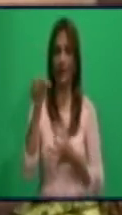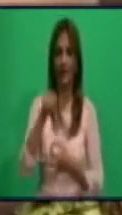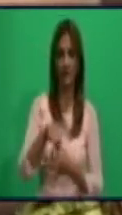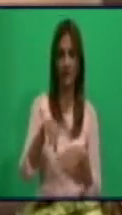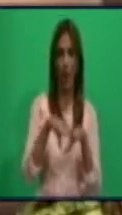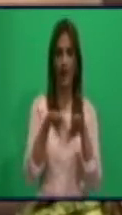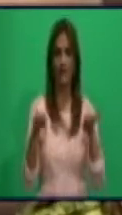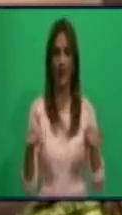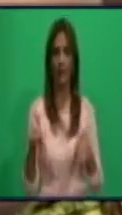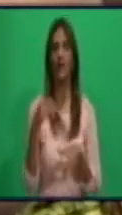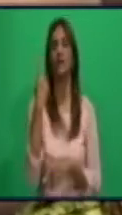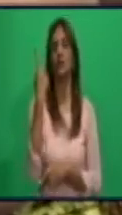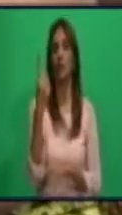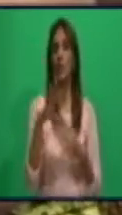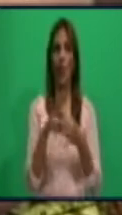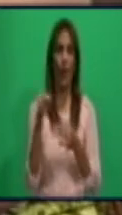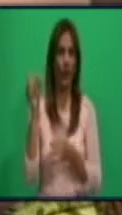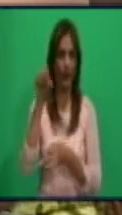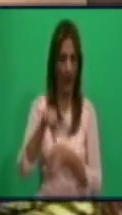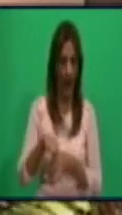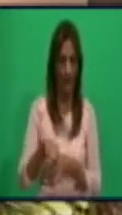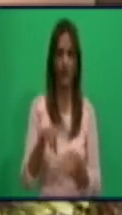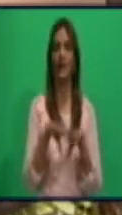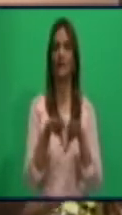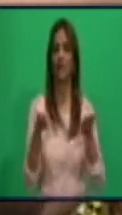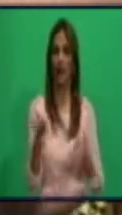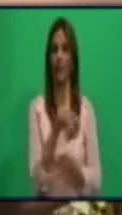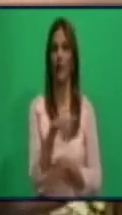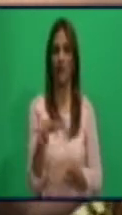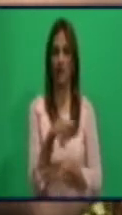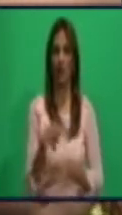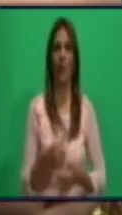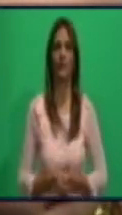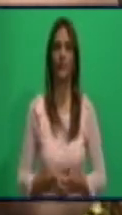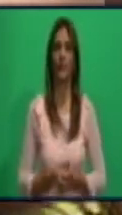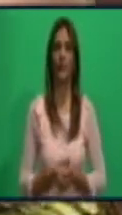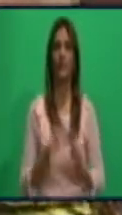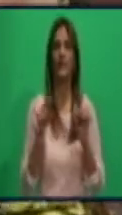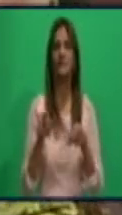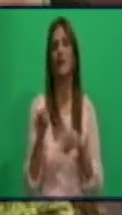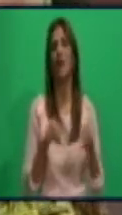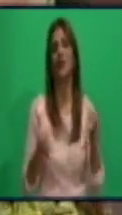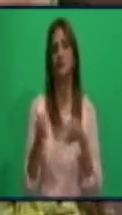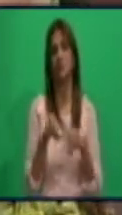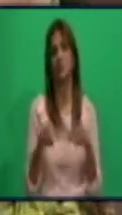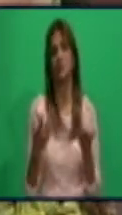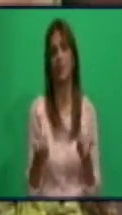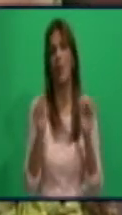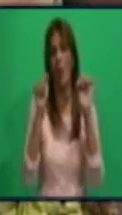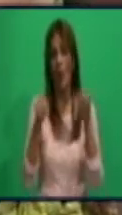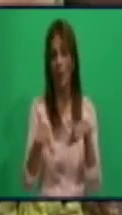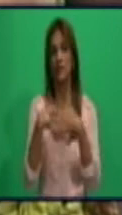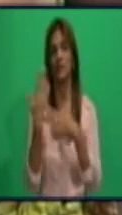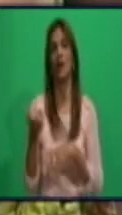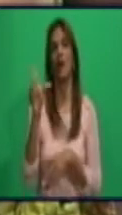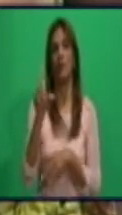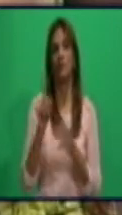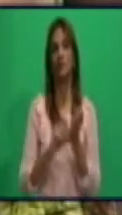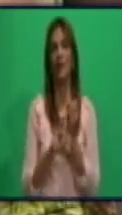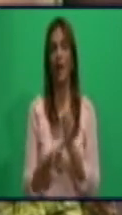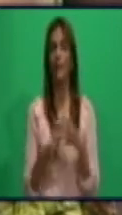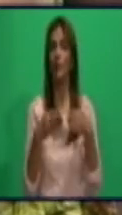y uno en estado grave, estable también. Esta es la situación hoy de la provincia epidemiológicamente, como